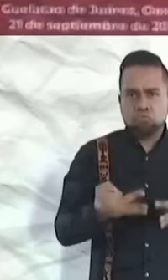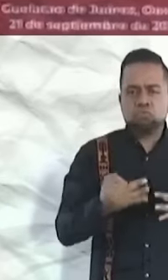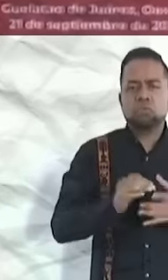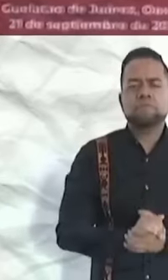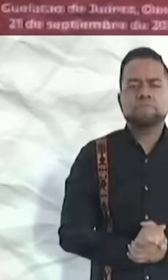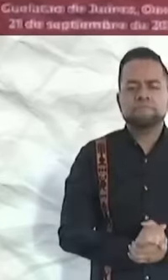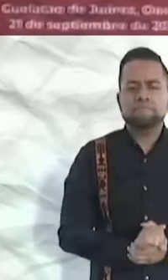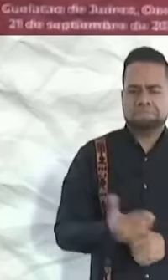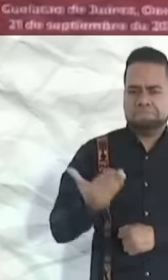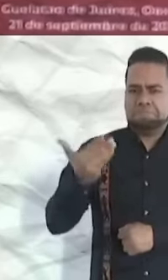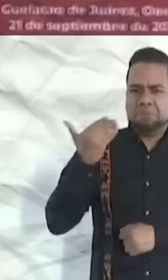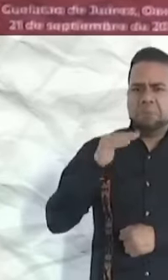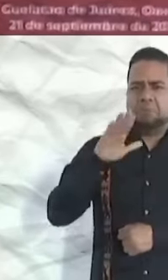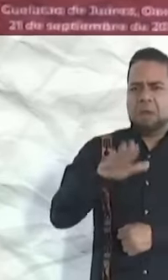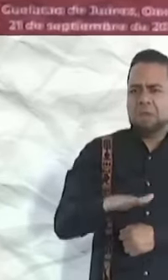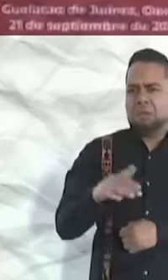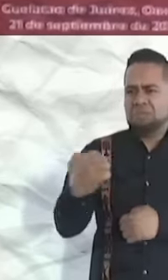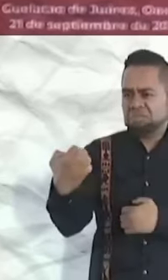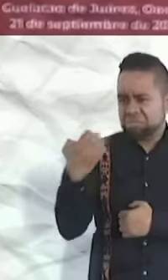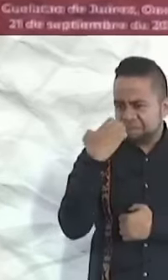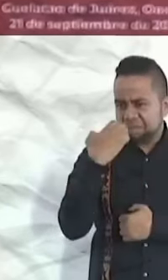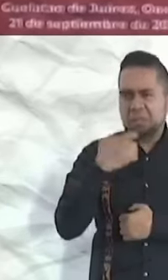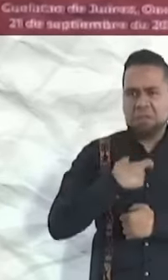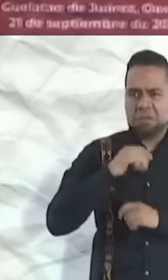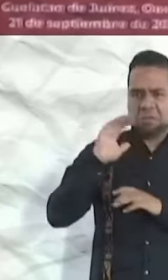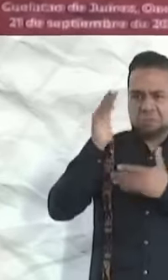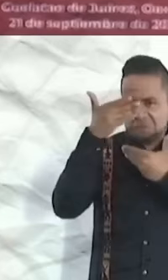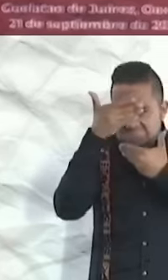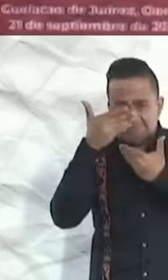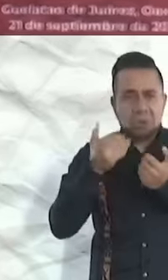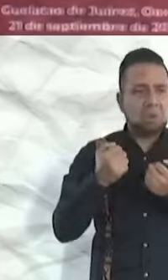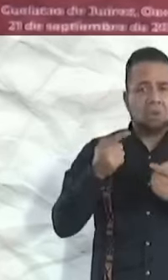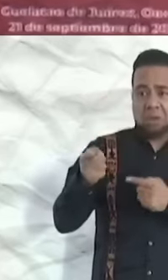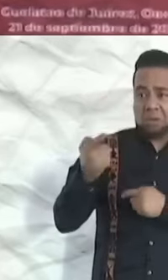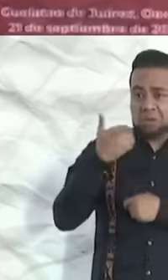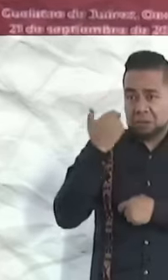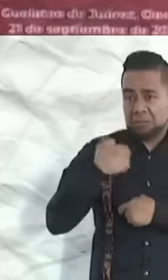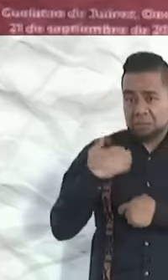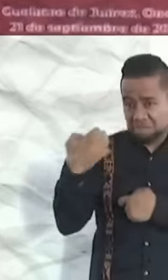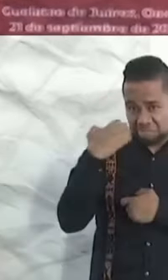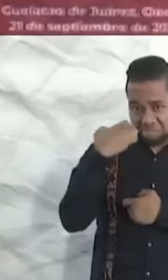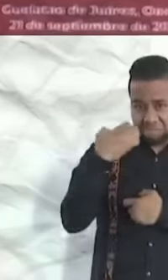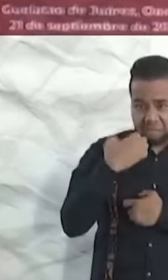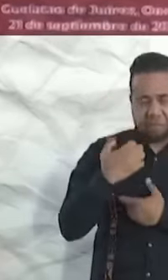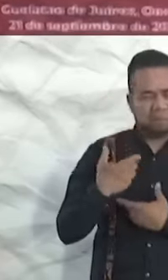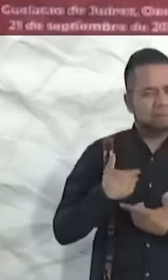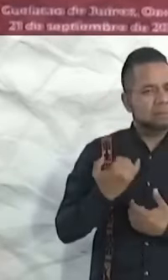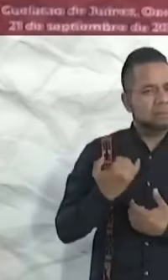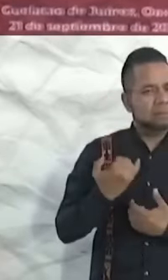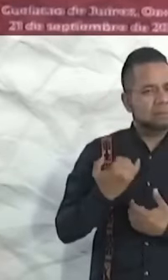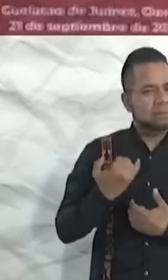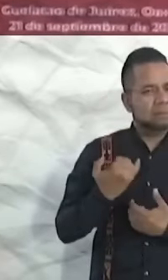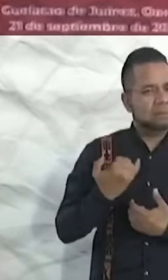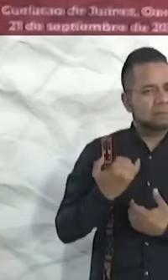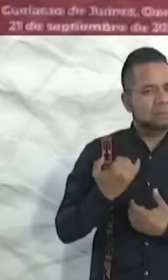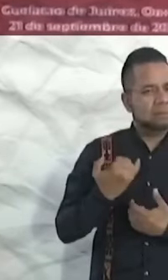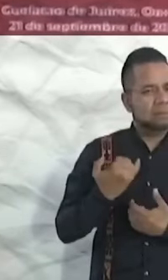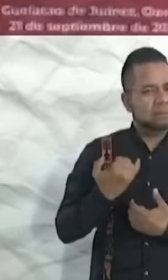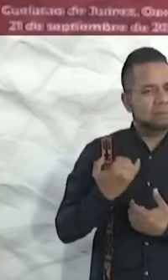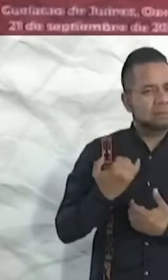nos tenían engañado o pretendían engañar. Sí. De que manipular